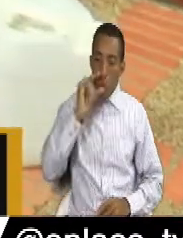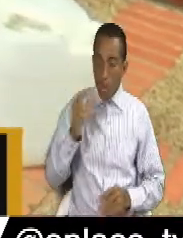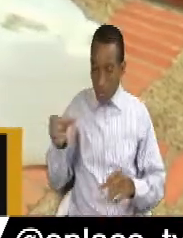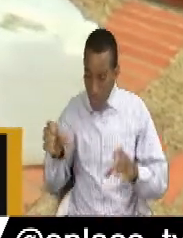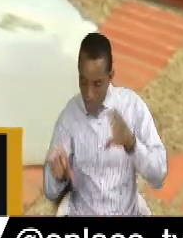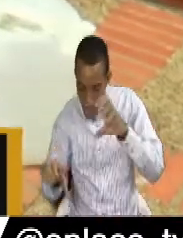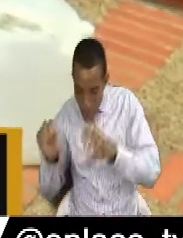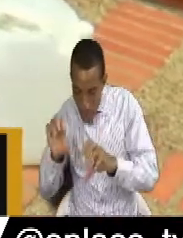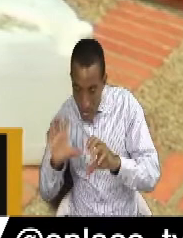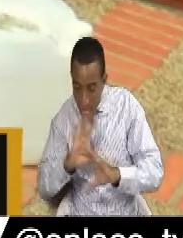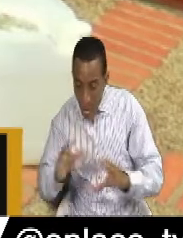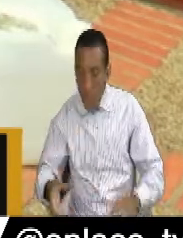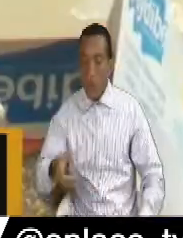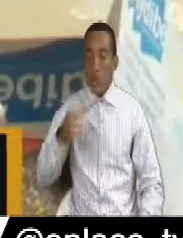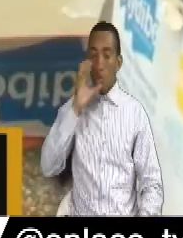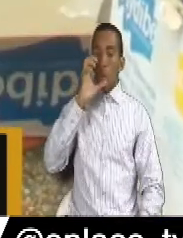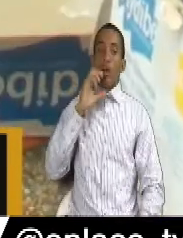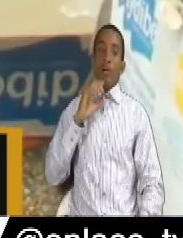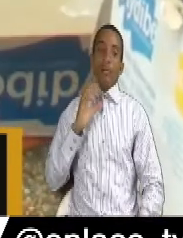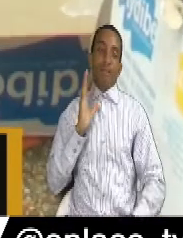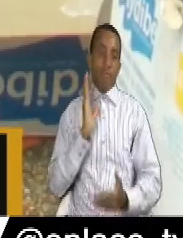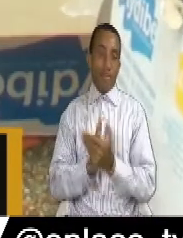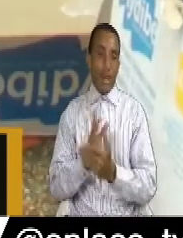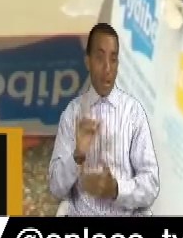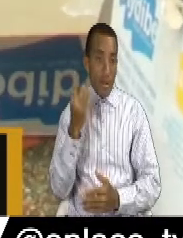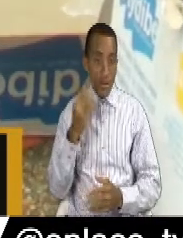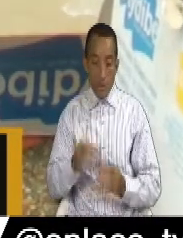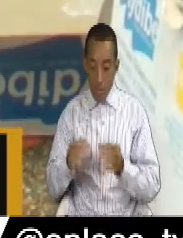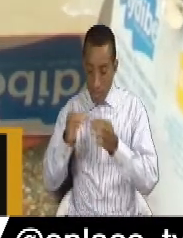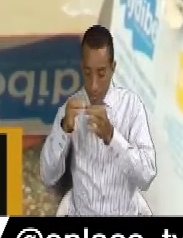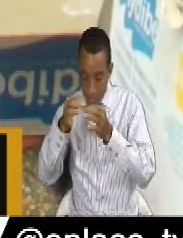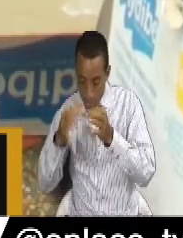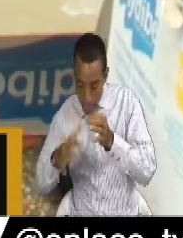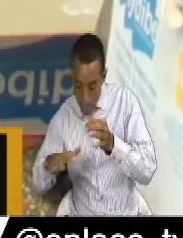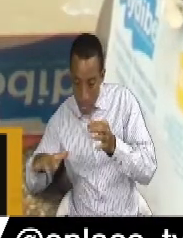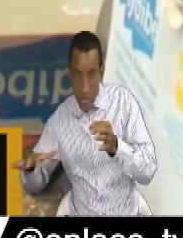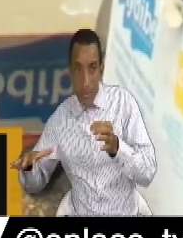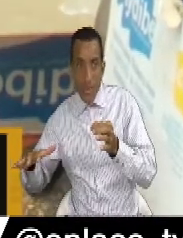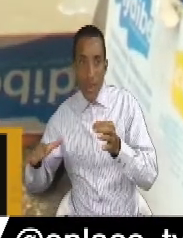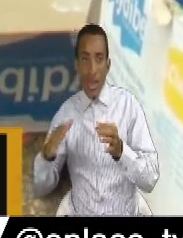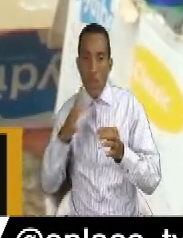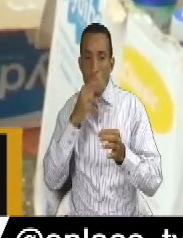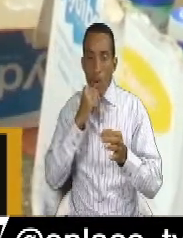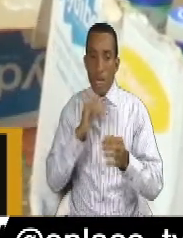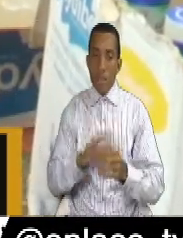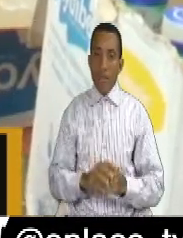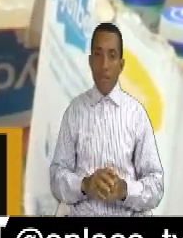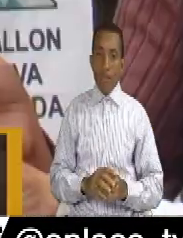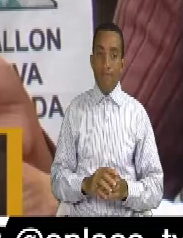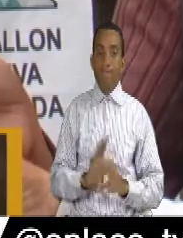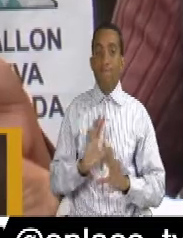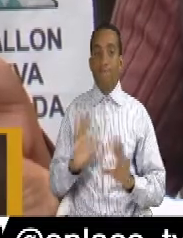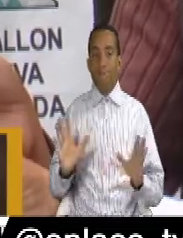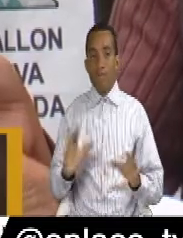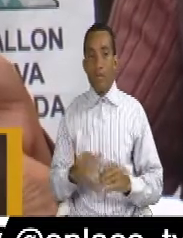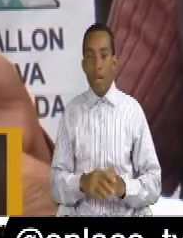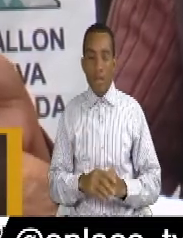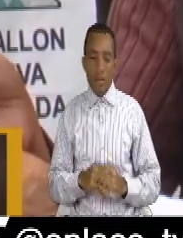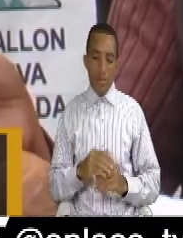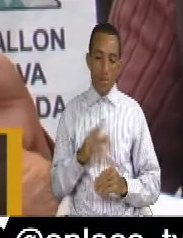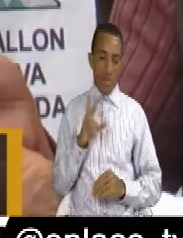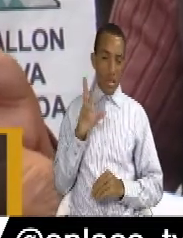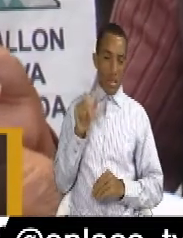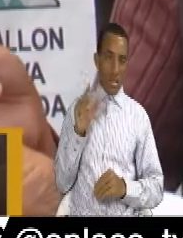adulteración o en mal estado de destilación, porque realmente la trazabilidad del producto es de dudosa procedencia, entonces